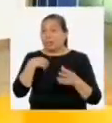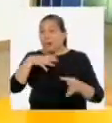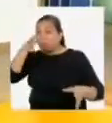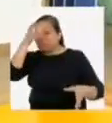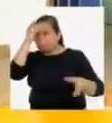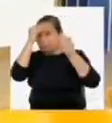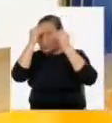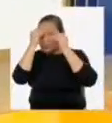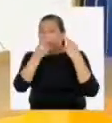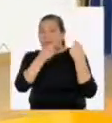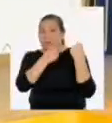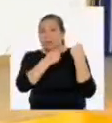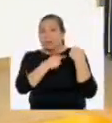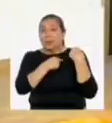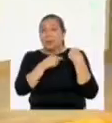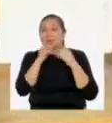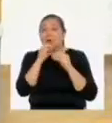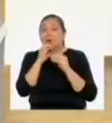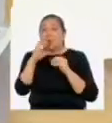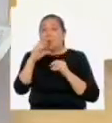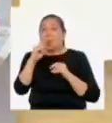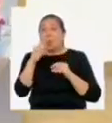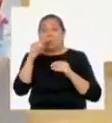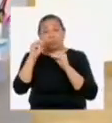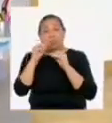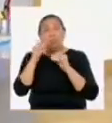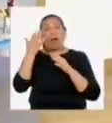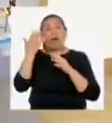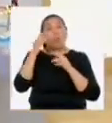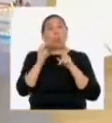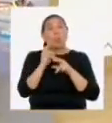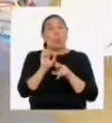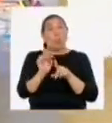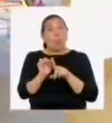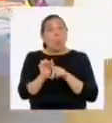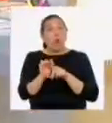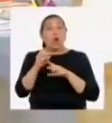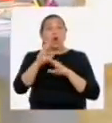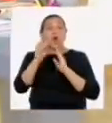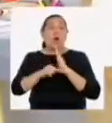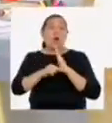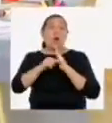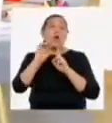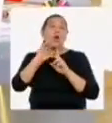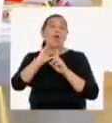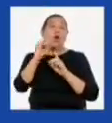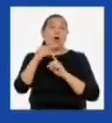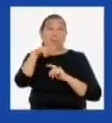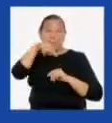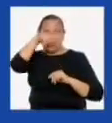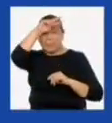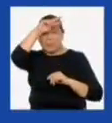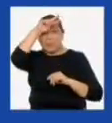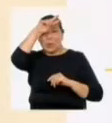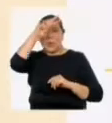estamos aprendiendo sobre el rol de curanderas que ejercieron algunas mujeres de la costa norte del antiguo